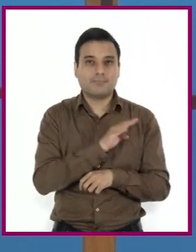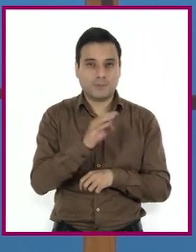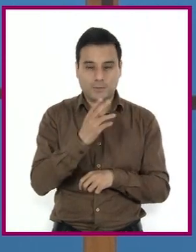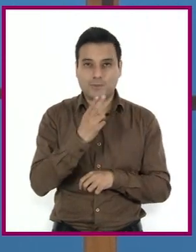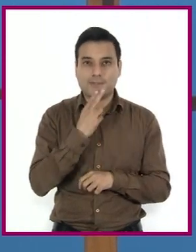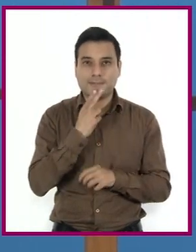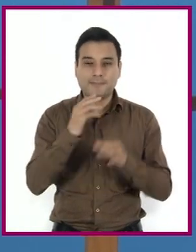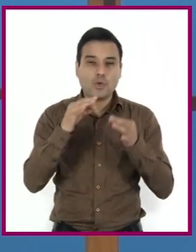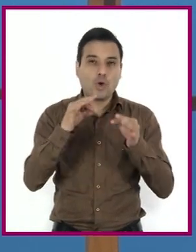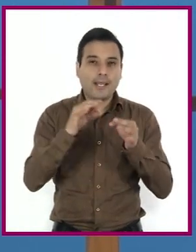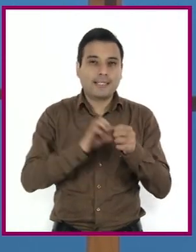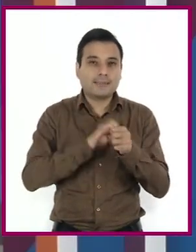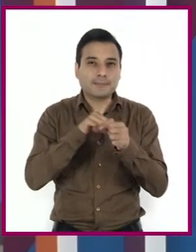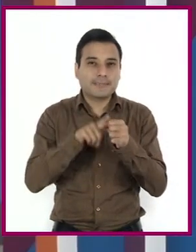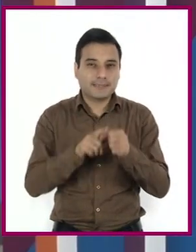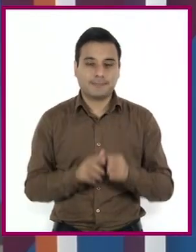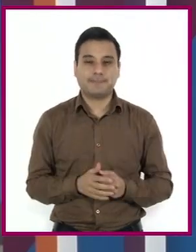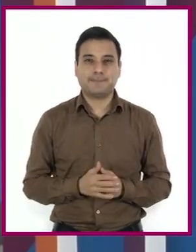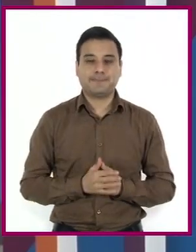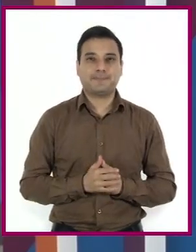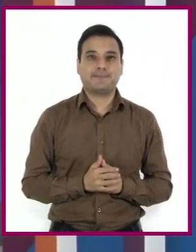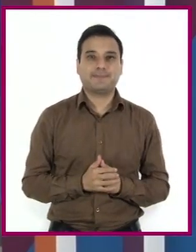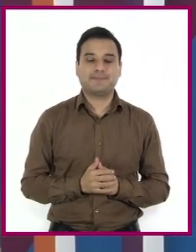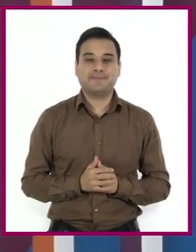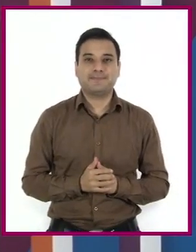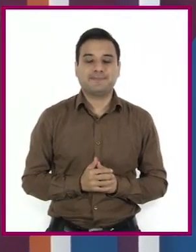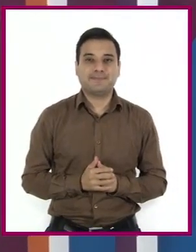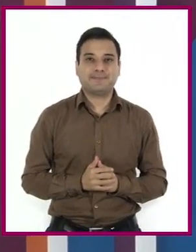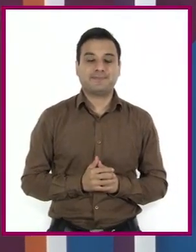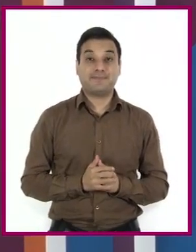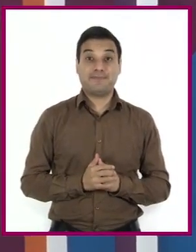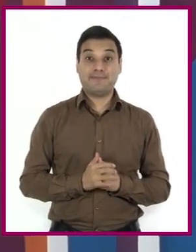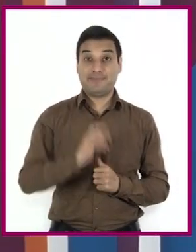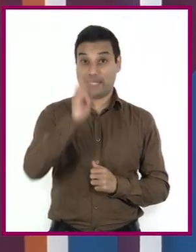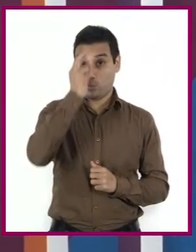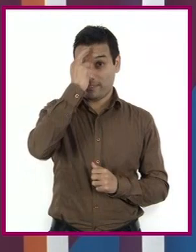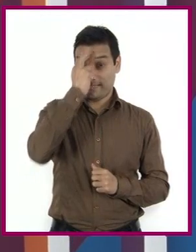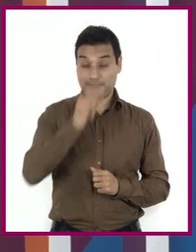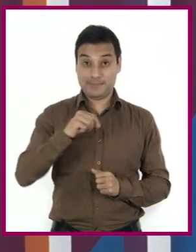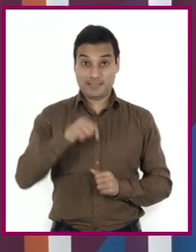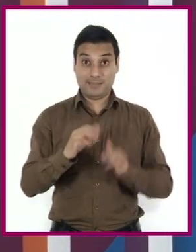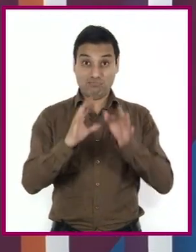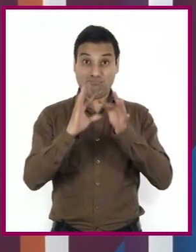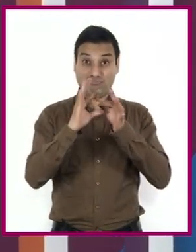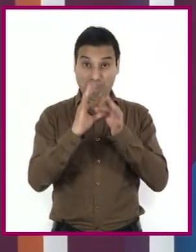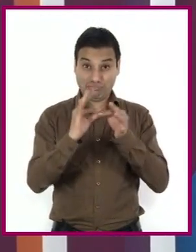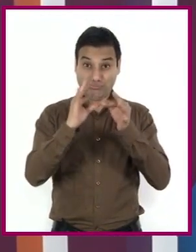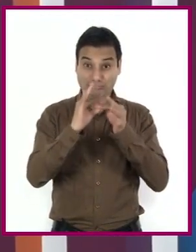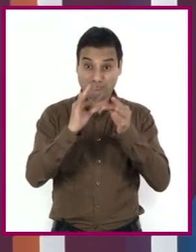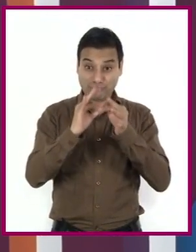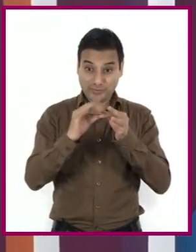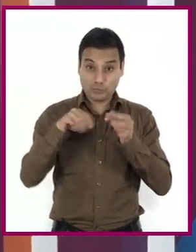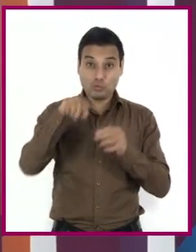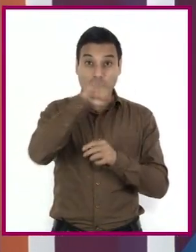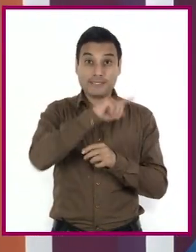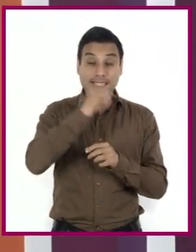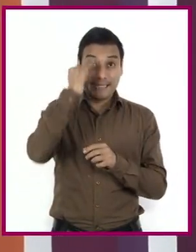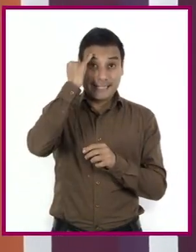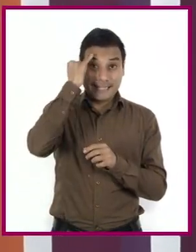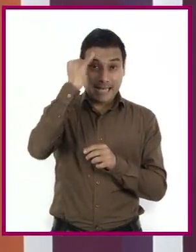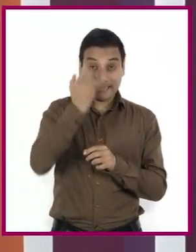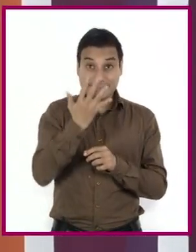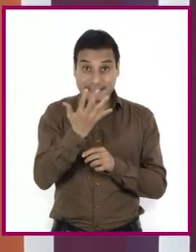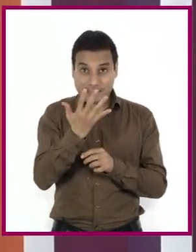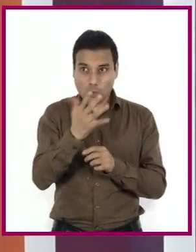Leyer, punzón y regleta. Recuerden que a lo largo de la sesión deberán anotar por lo menos 5 ideas